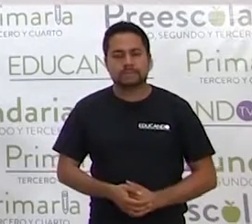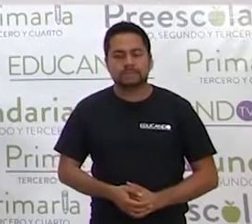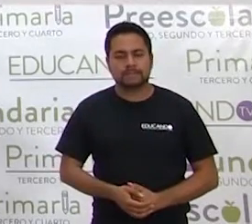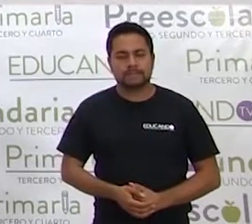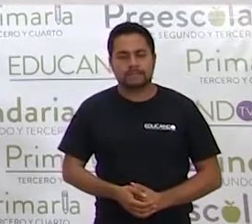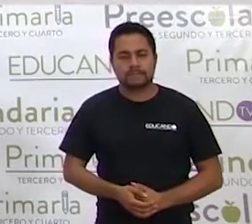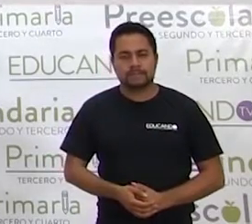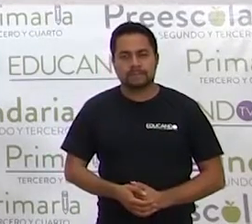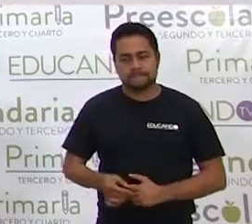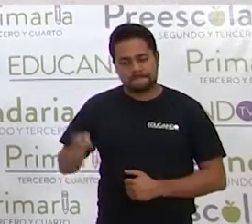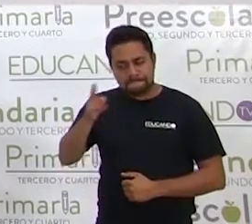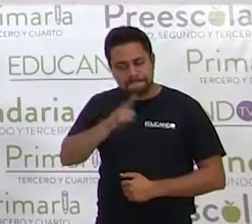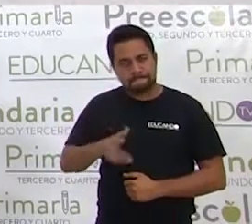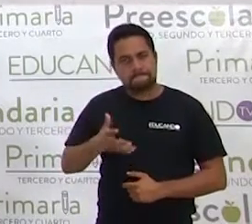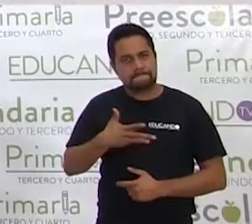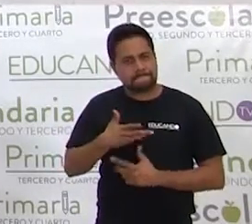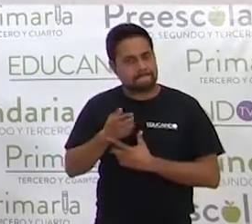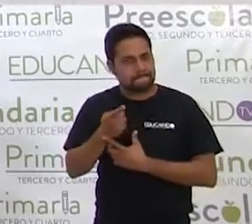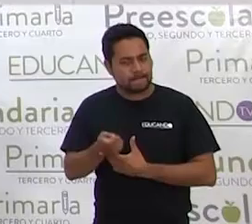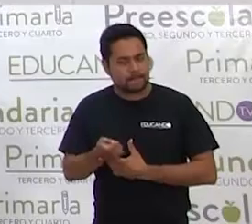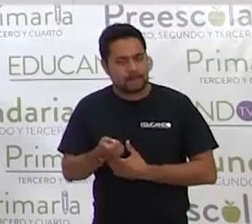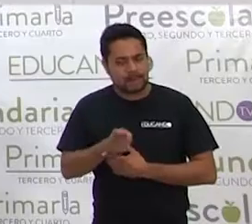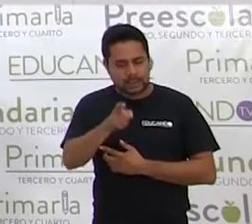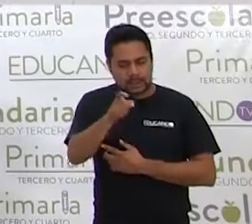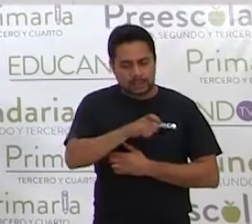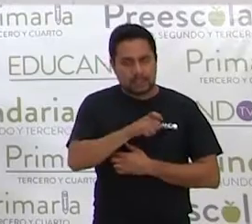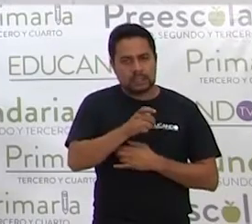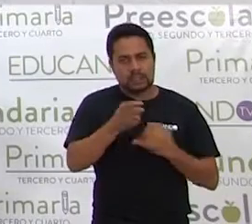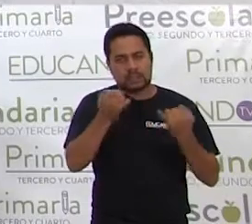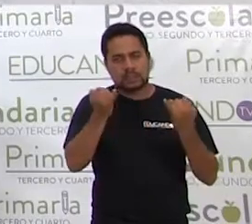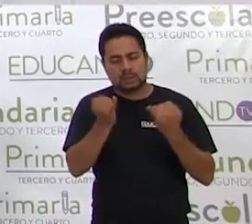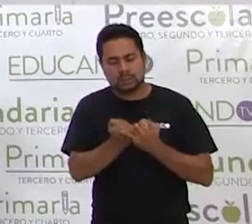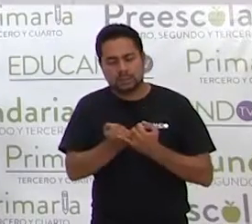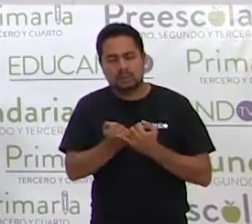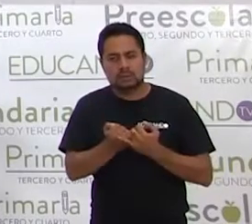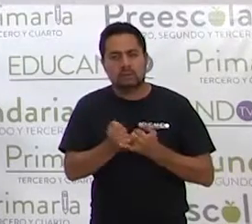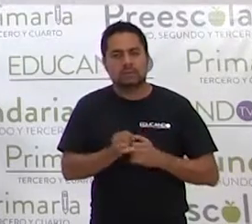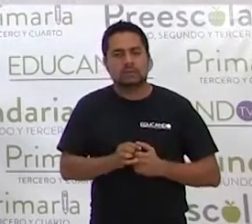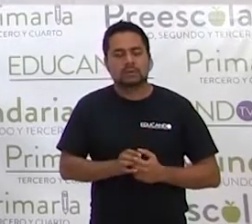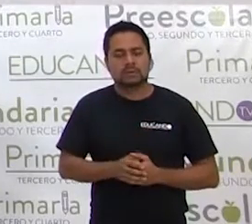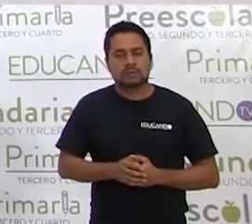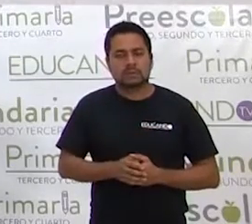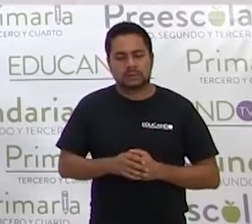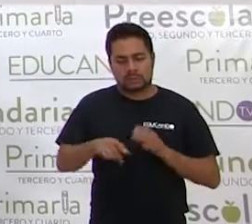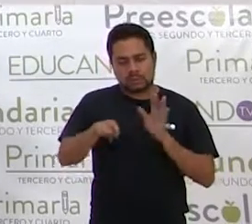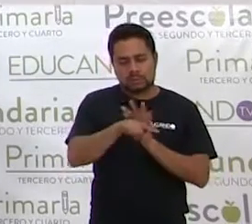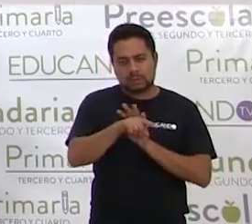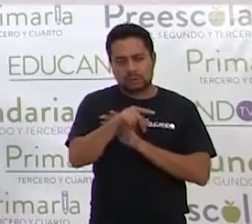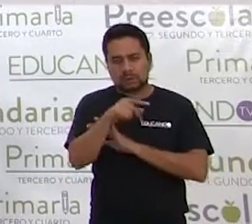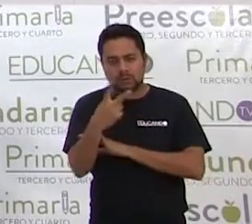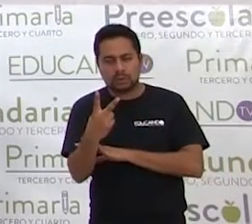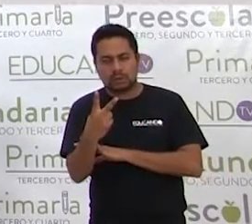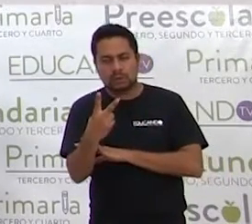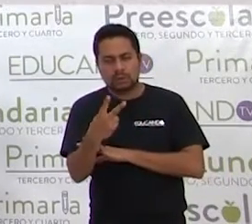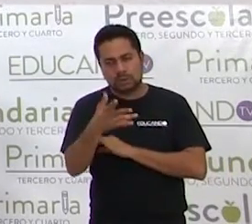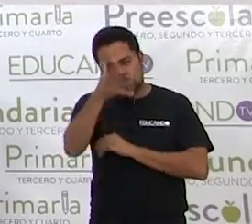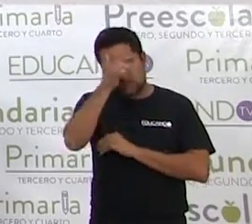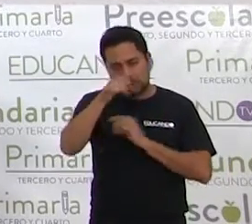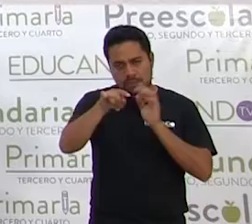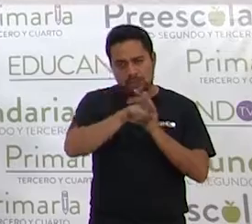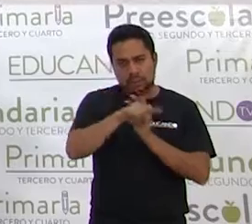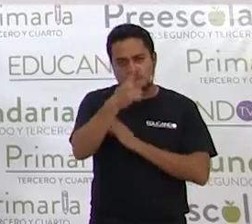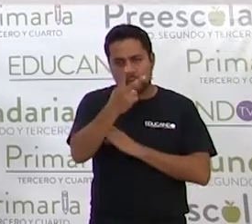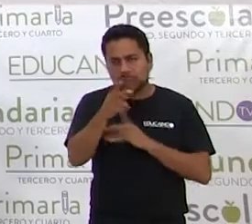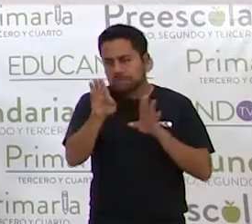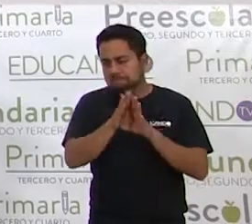aquí tenemos x igual a menos dos este menos dos es